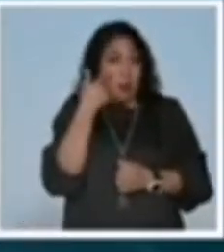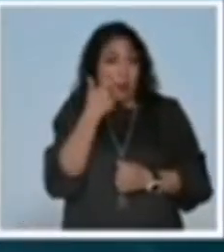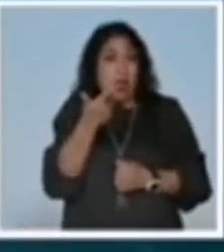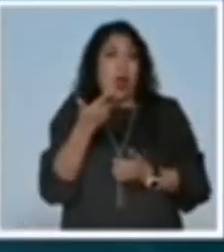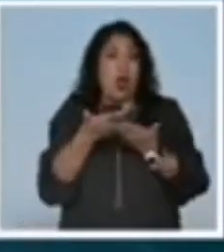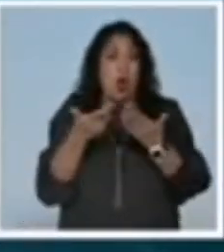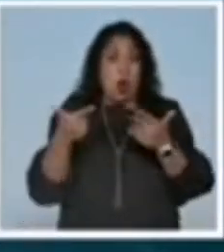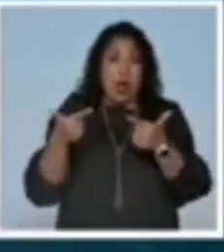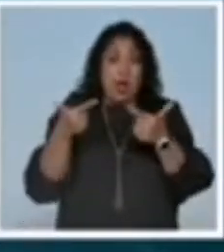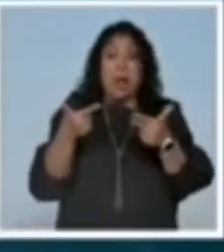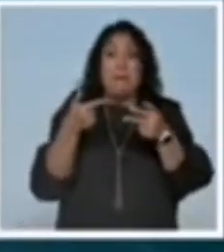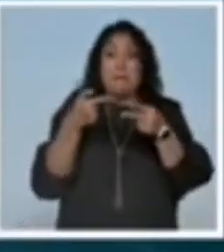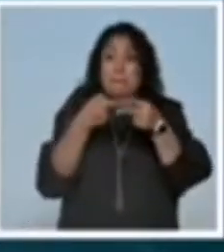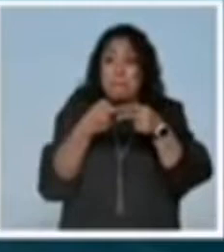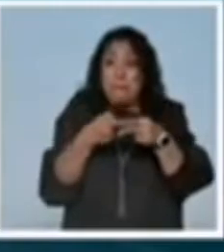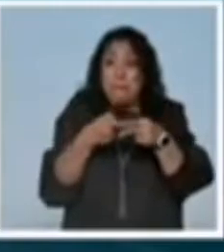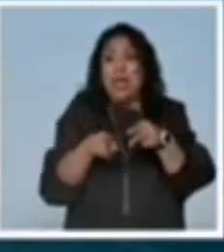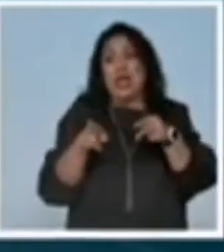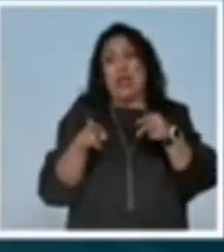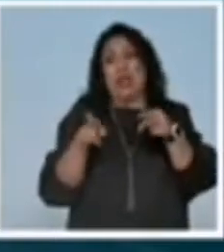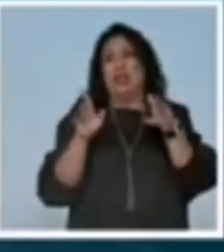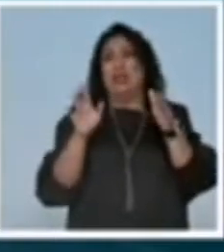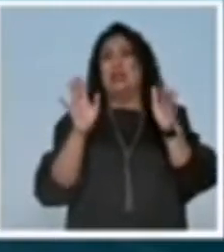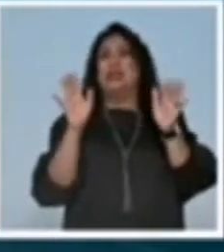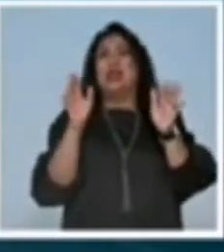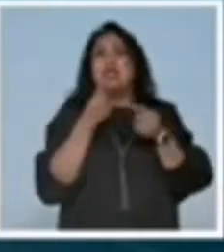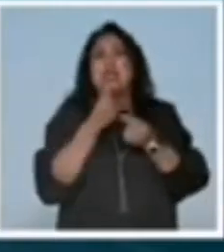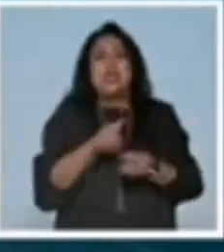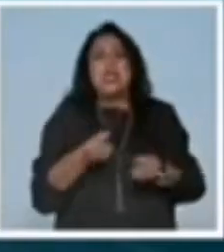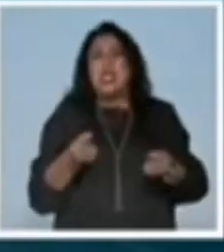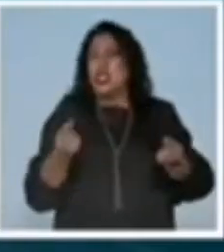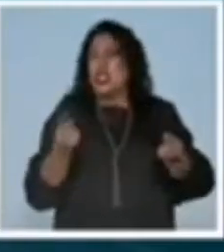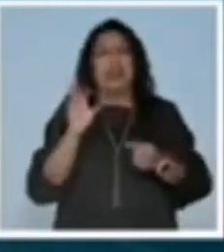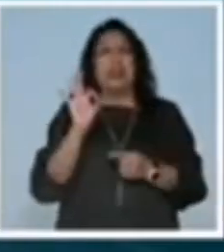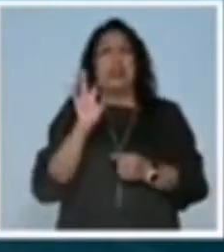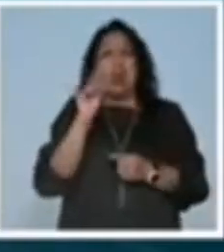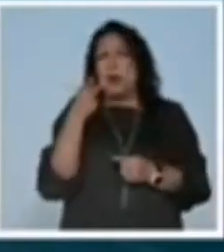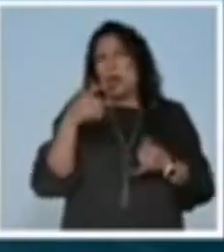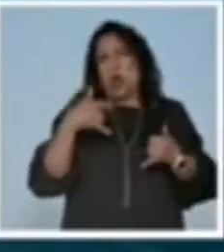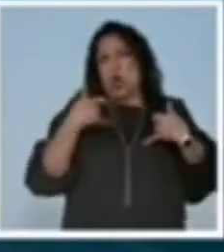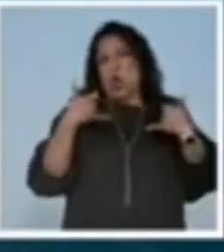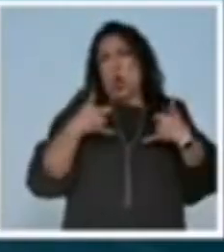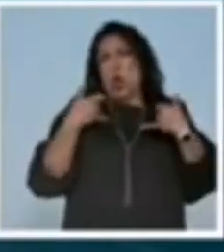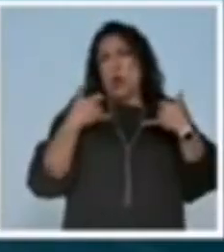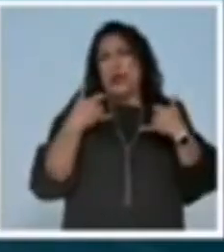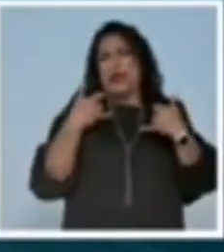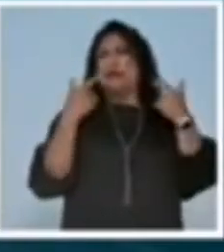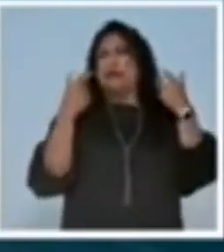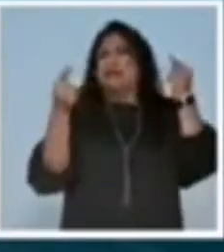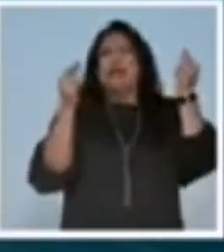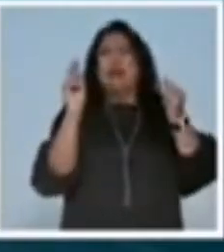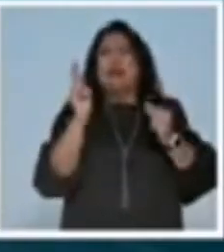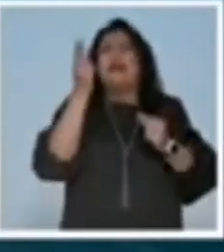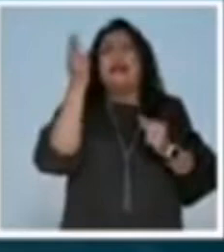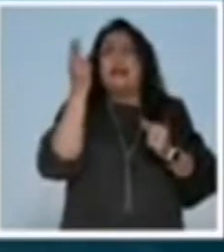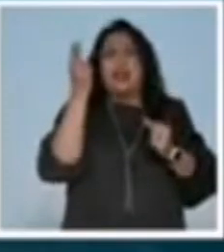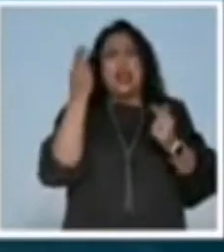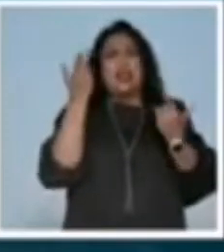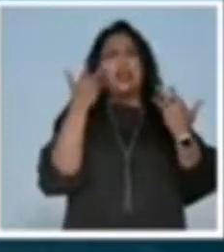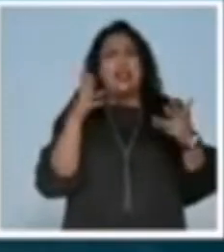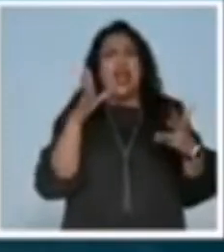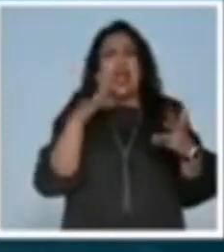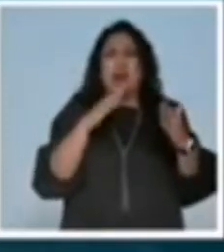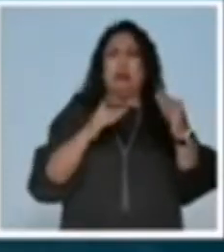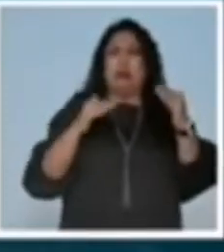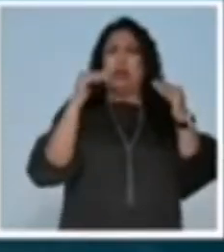las generaciones que están empezando, digamos que no, quizás de niños, pero de chavitos egresados de las universidades, que bueno, vienen que ya con